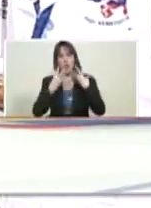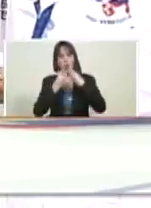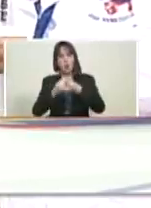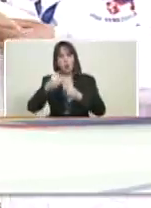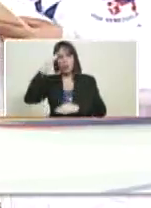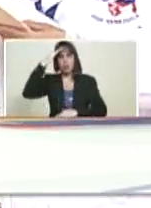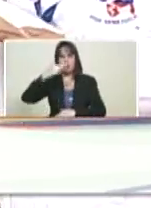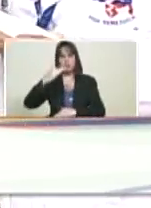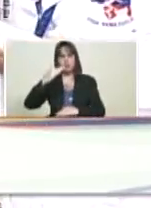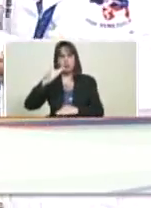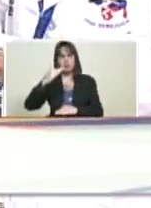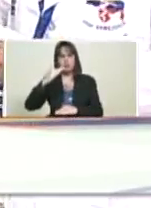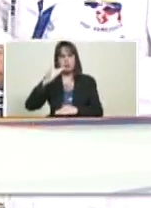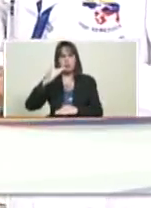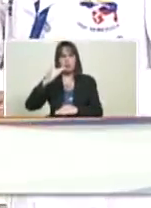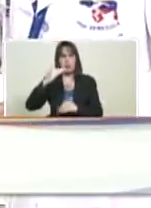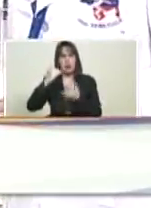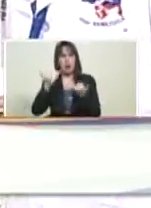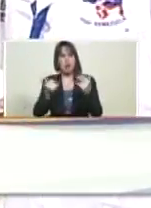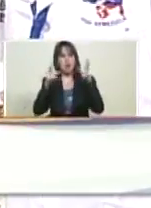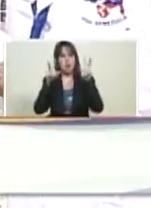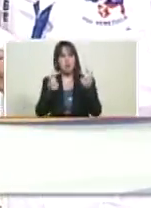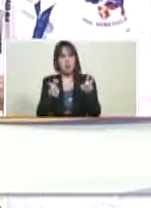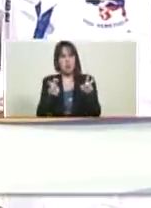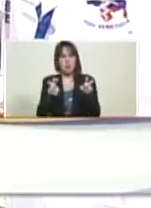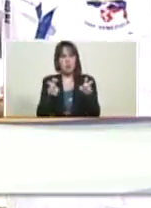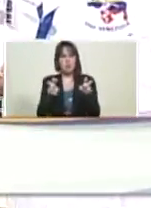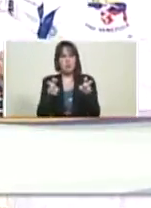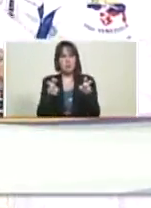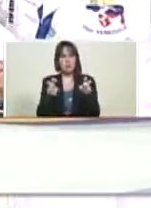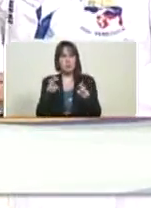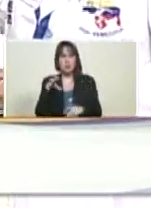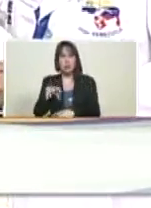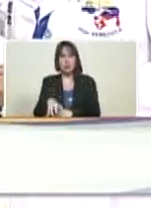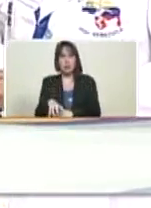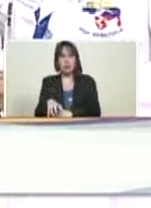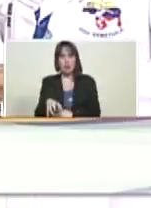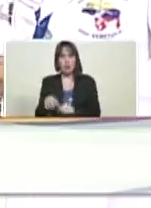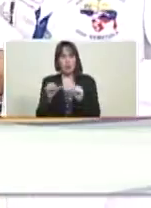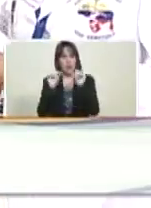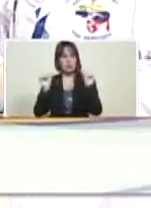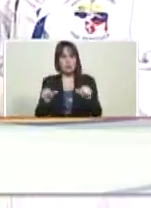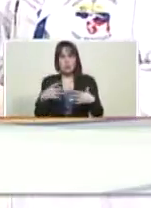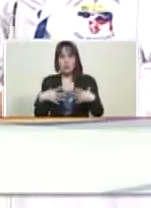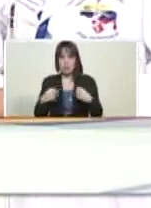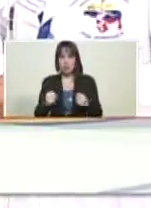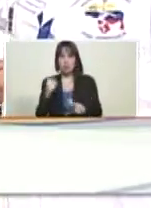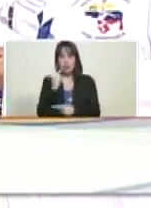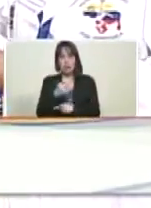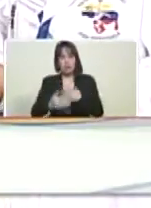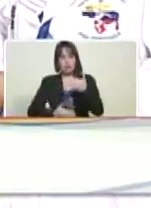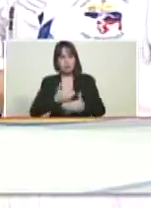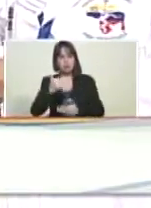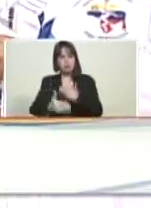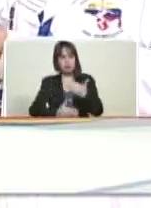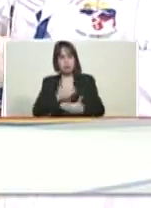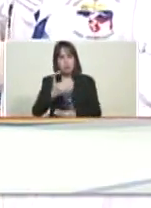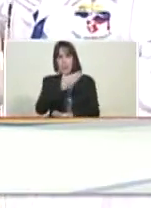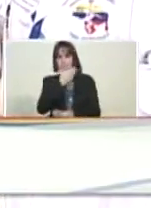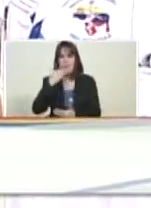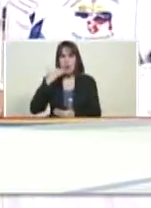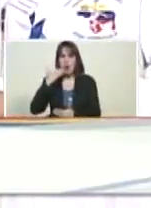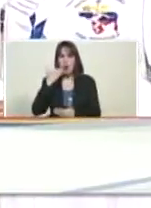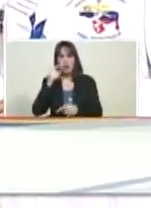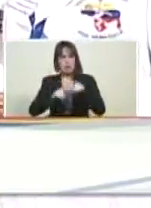Nacional y que en esta nueva estado, el sistema de salud debe avanzar en positivo